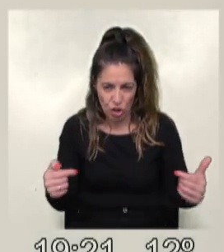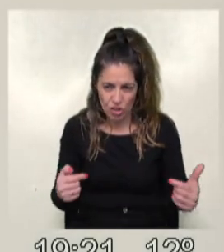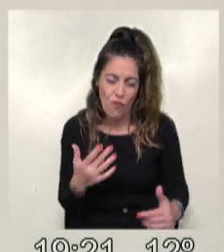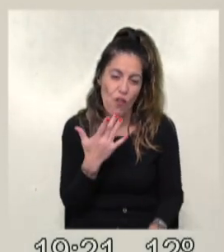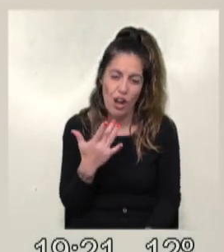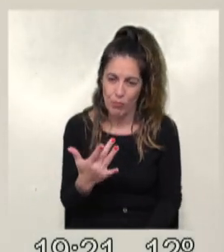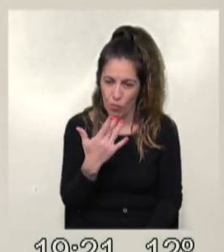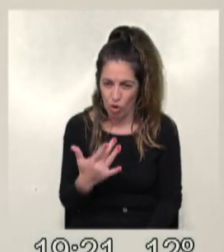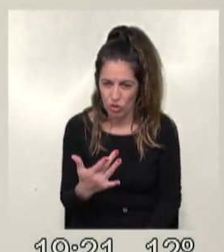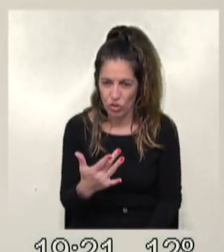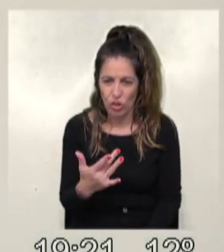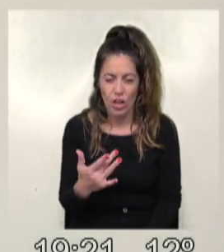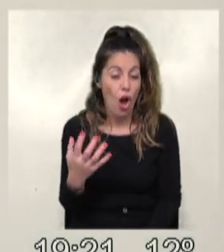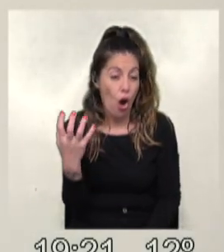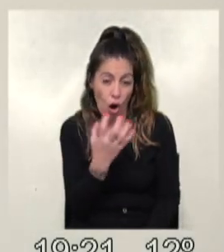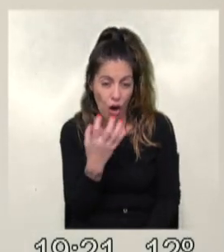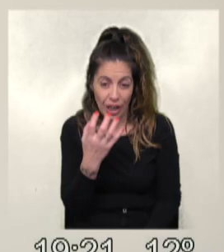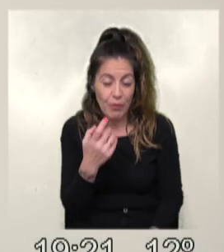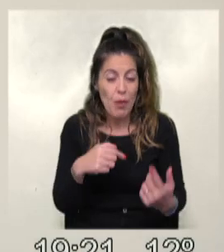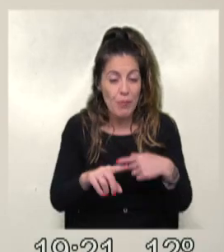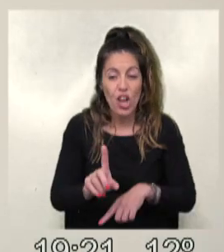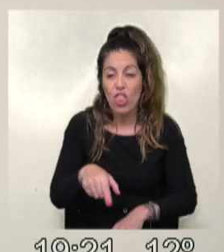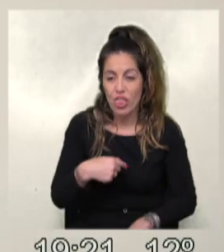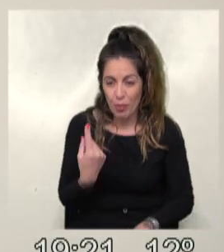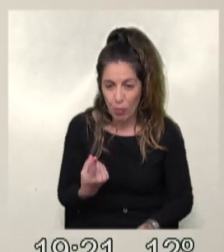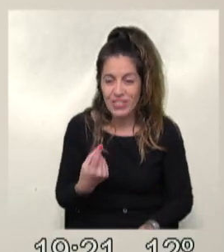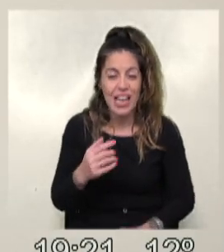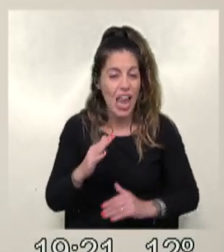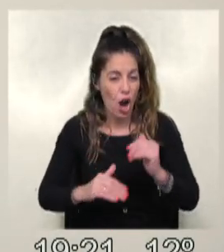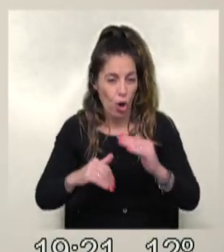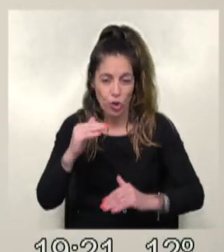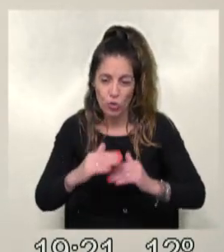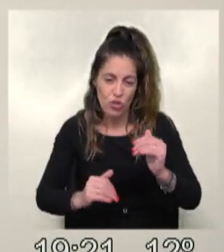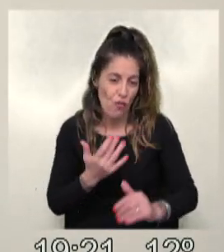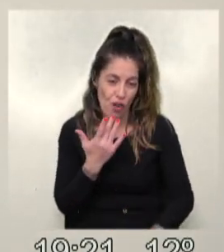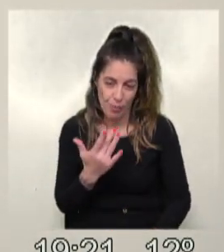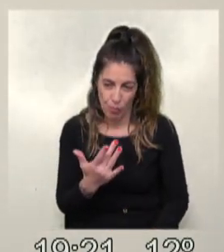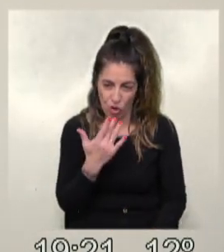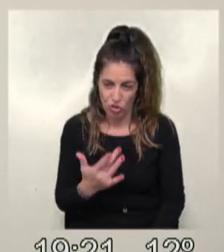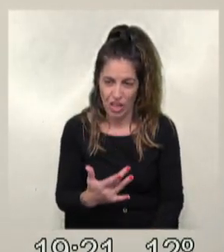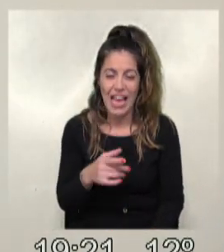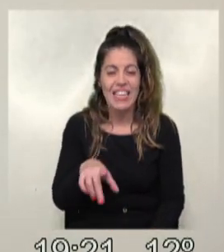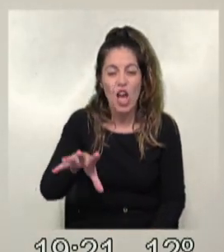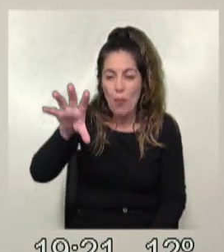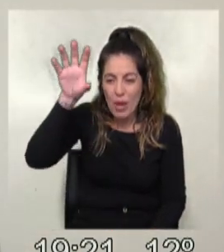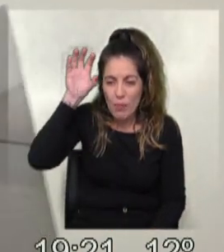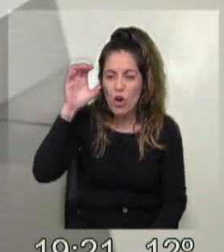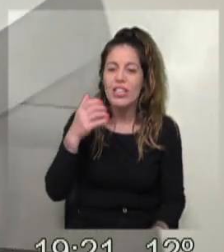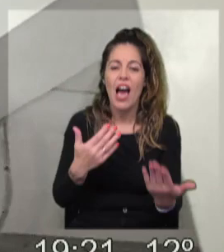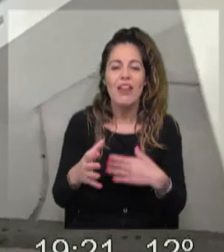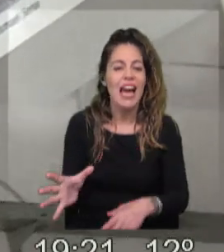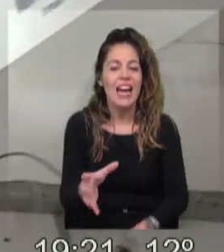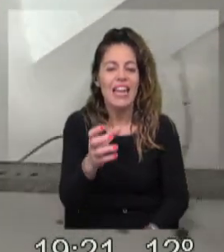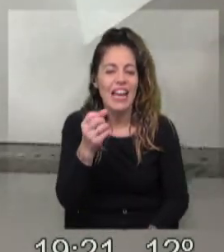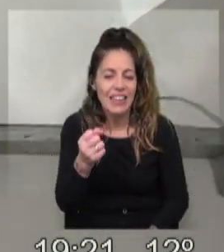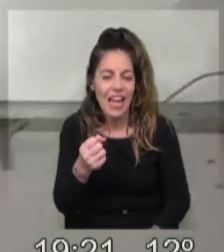hermoso hermoso horrible pero después la construcción fue hermosa esta memoria habla de rescatar